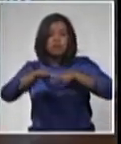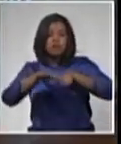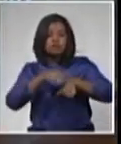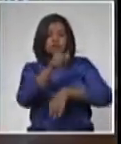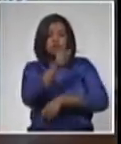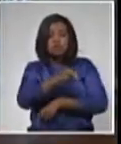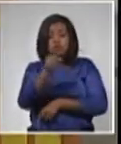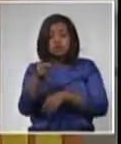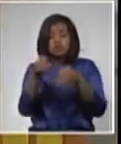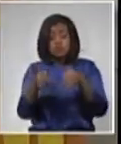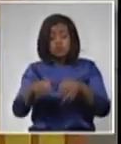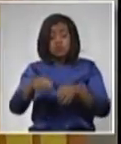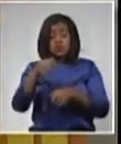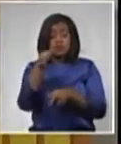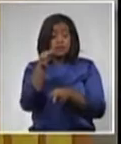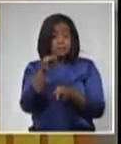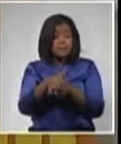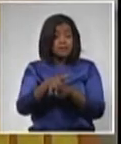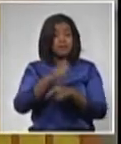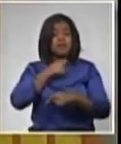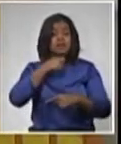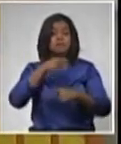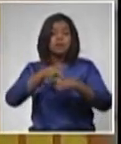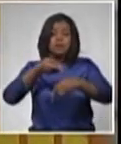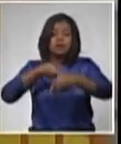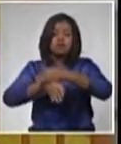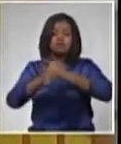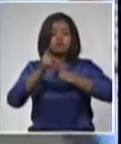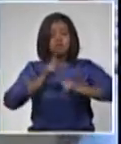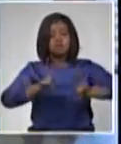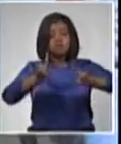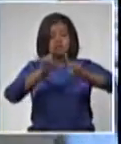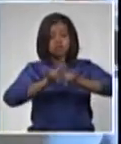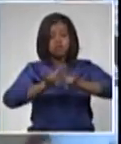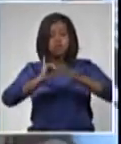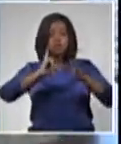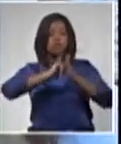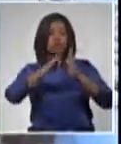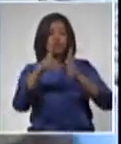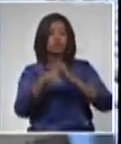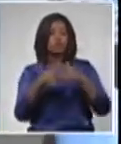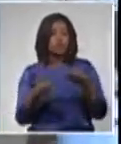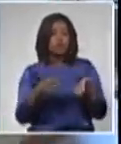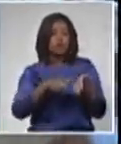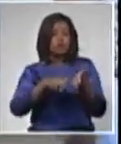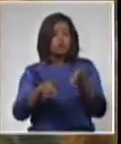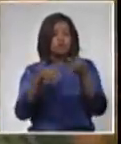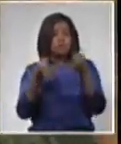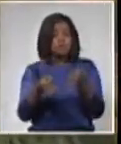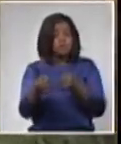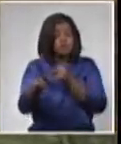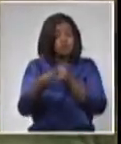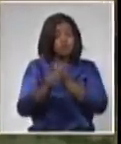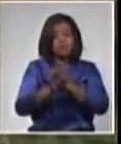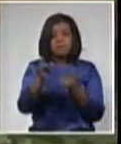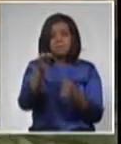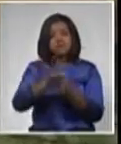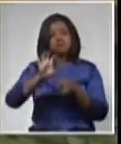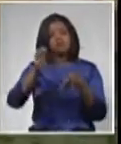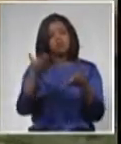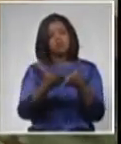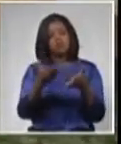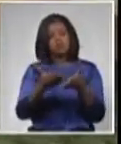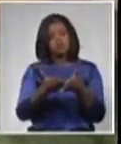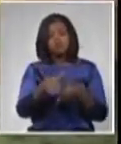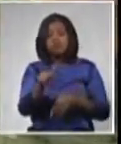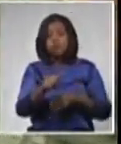pruebas de ingreso y las proyecciones de este sector en la provincia para el inicio del nuevo curso académico. Asimismo, en la Casa de Niños